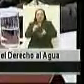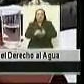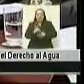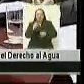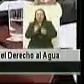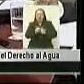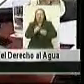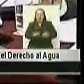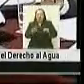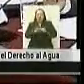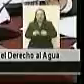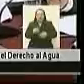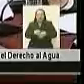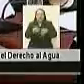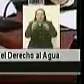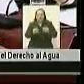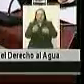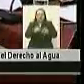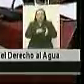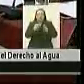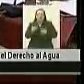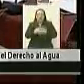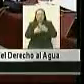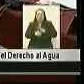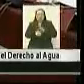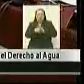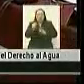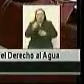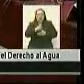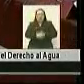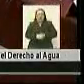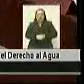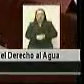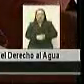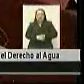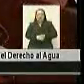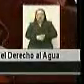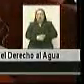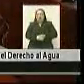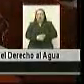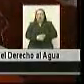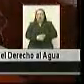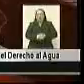de saneamiento adecuados y seguros, pues son parte del derecho.